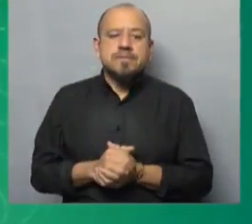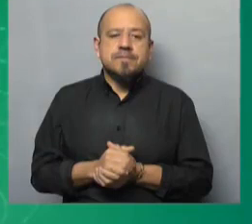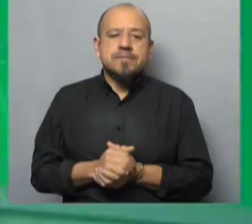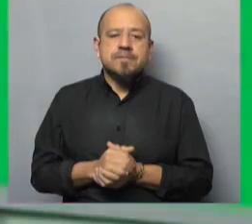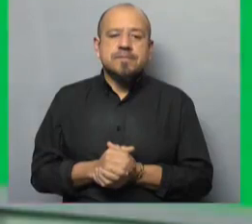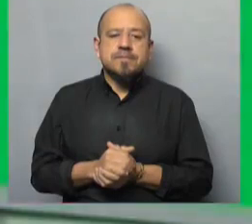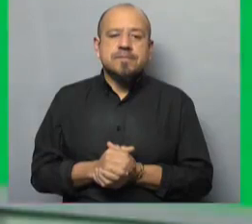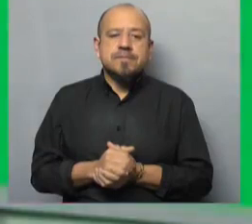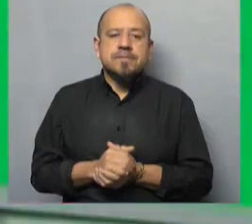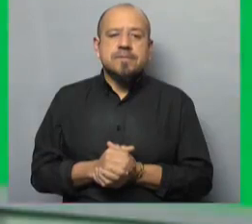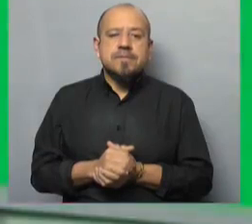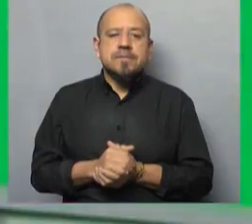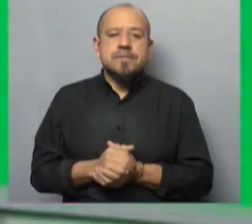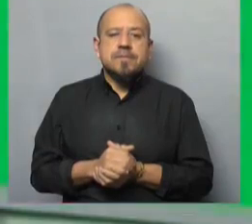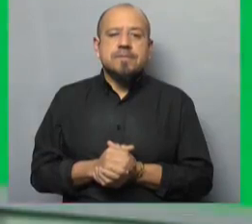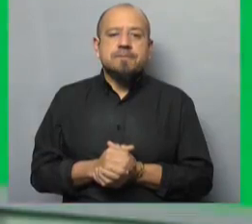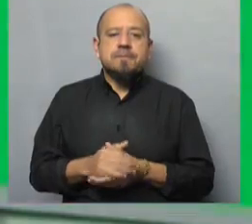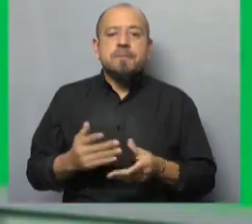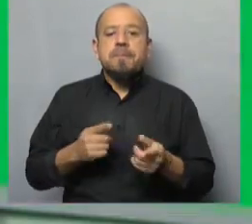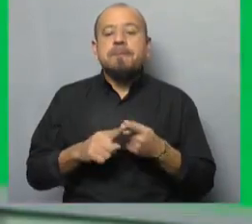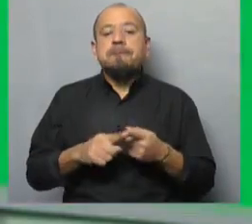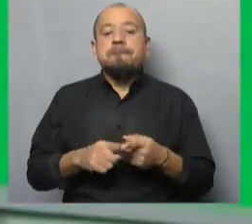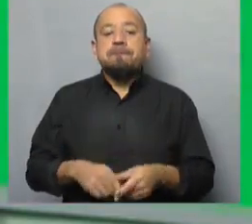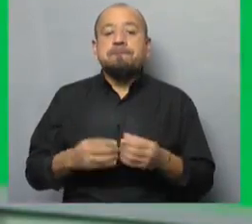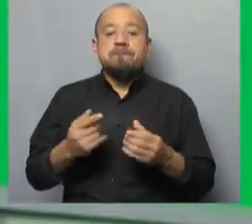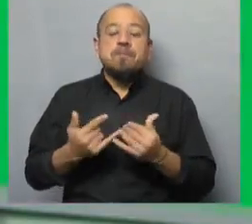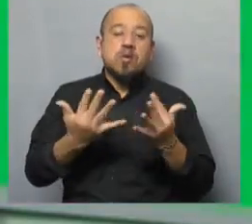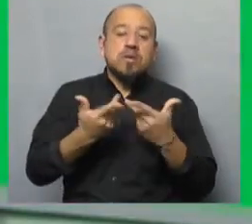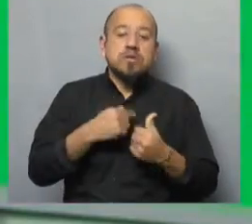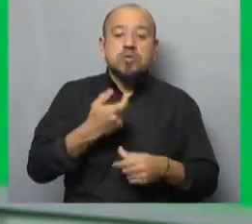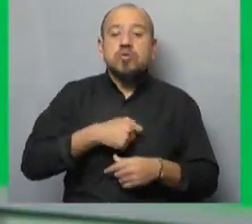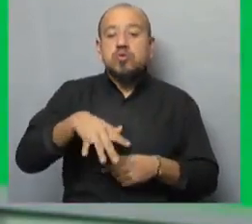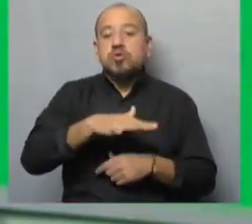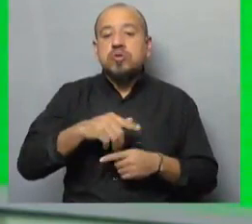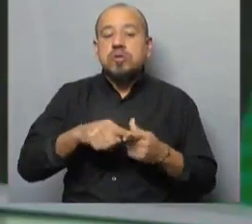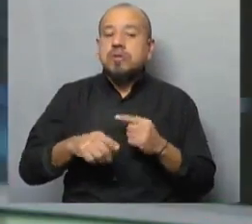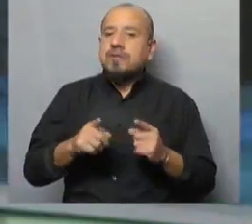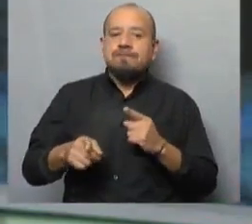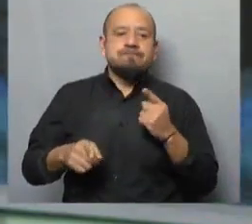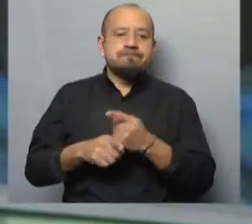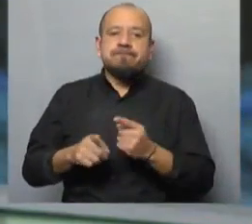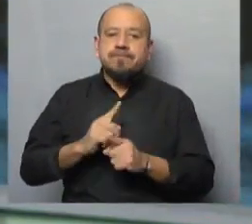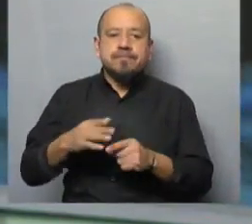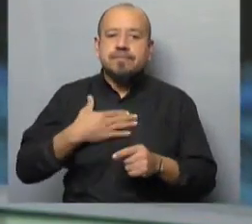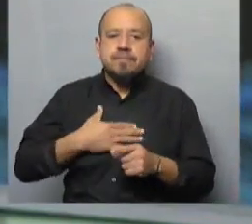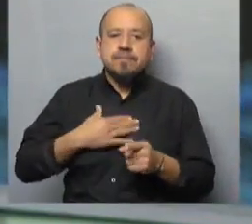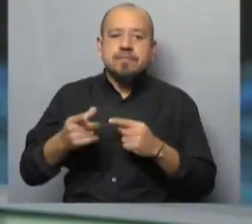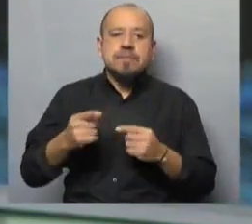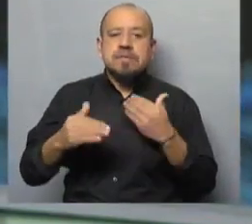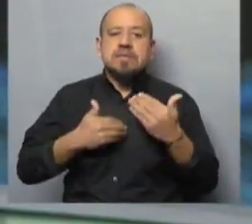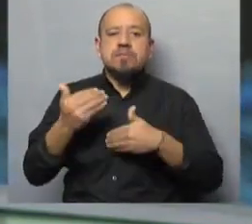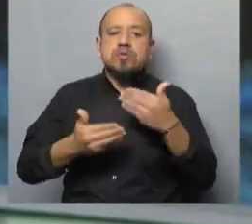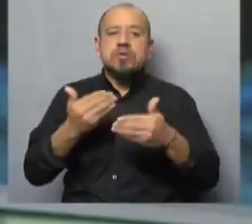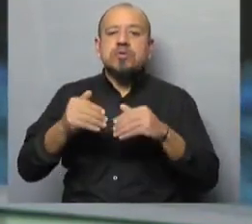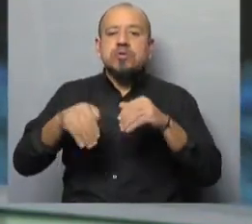gracias muy bien vamos con otros temas porque organizaciones sociales impugnan como decíamos en el arranque del proceso de